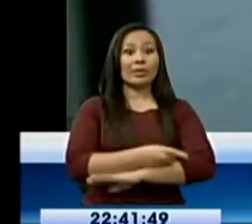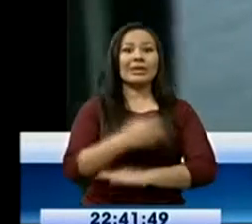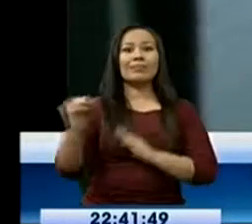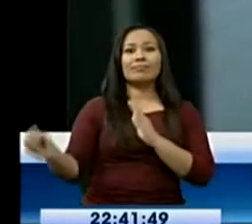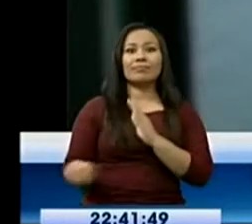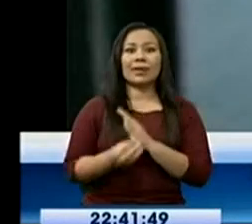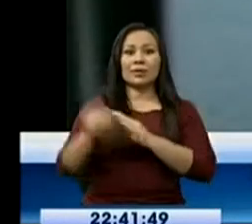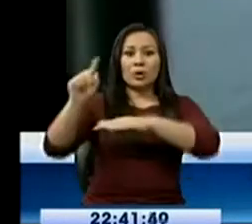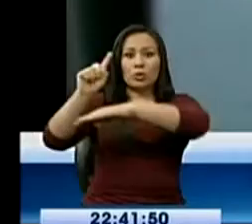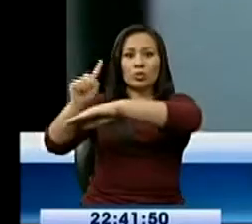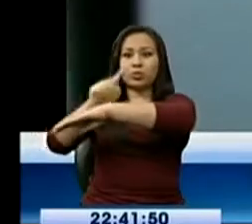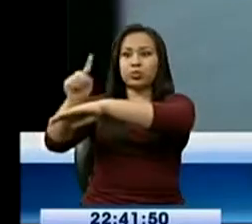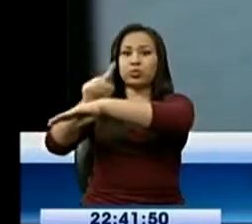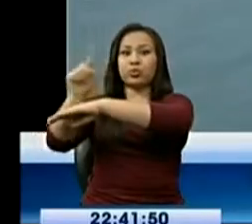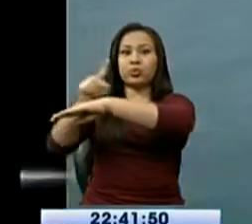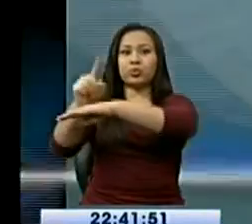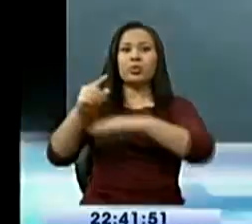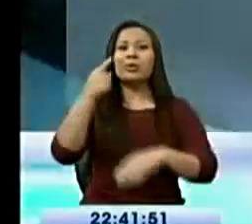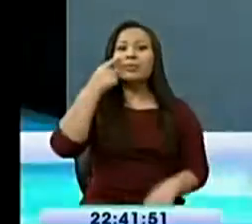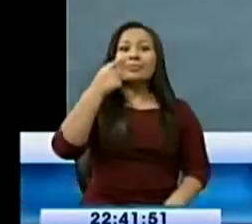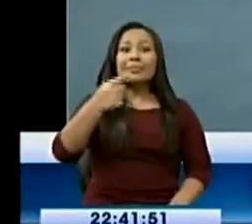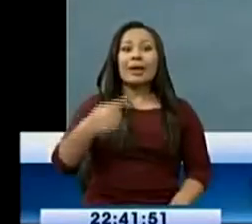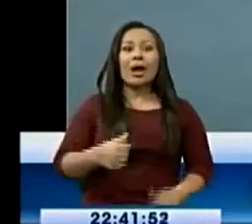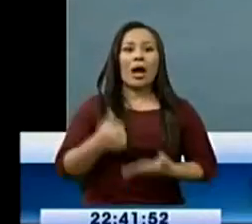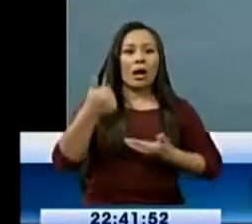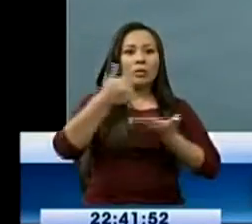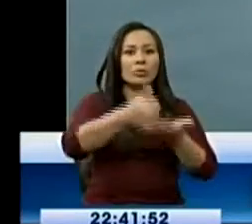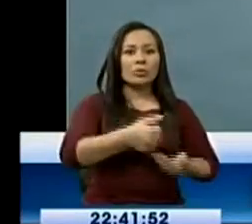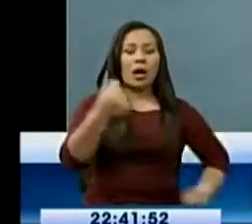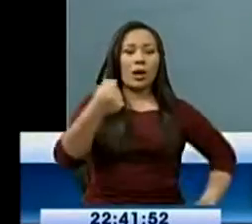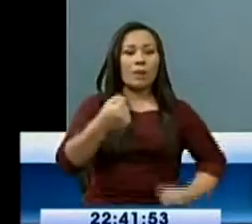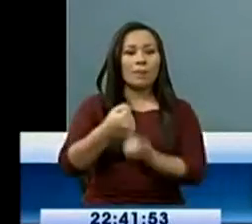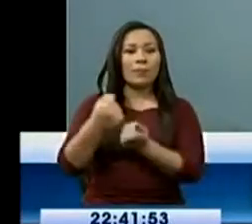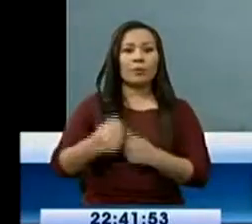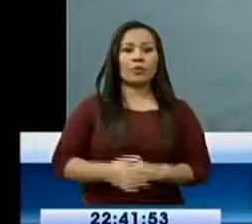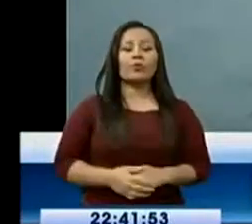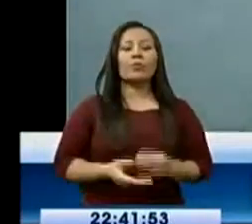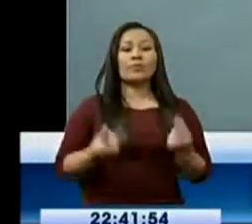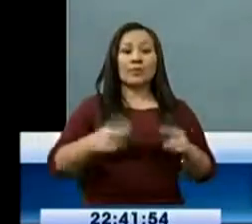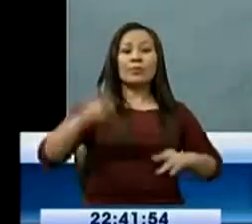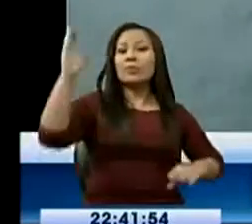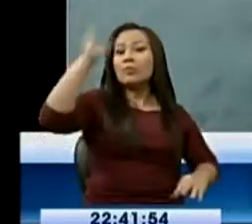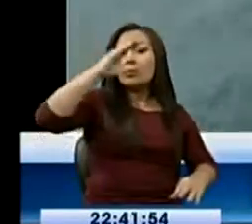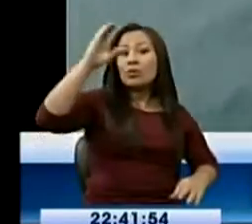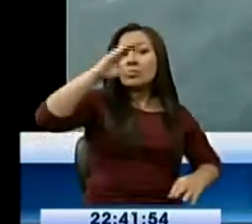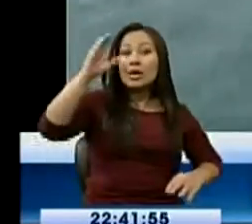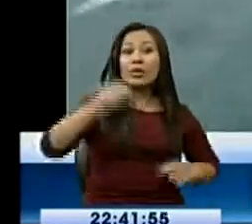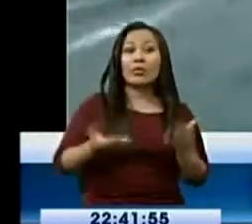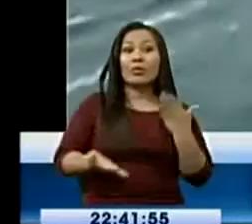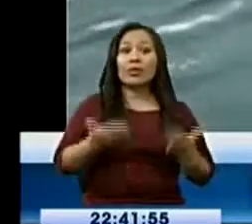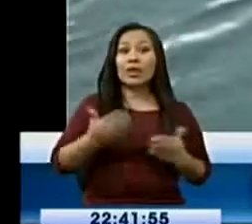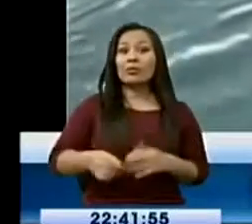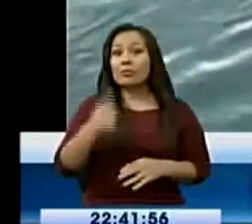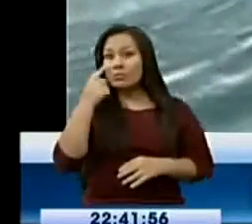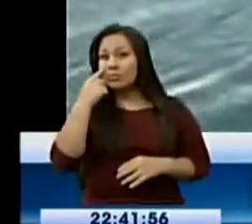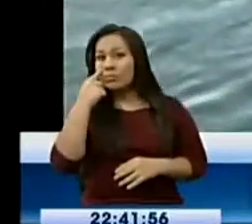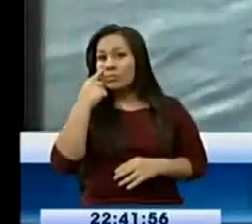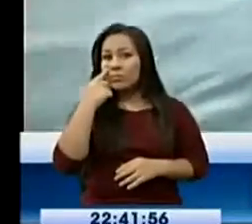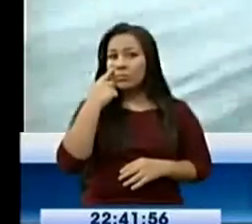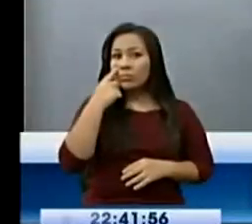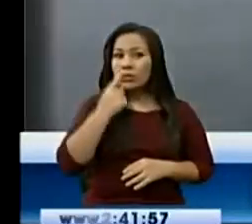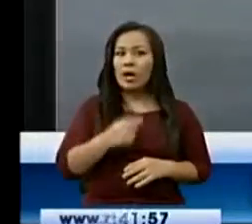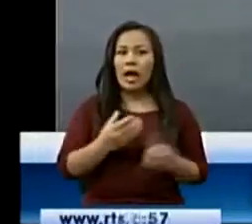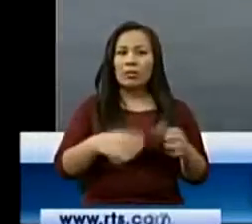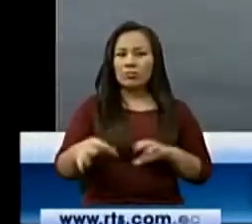sumó el helicóptero naval, que desde el aire brindaba apoyo a las lanchas y sobre todo buscando entre las embarcaciones movimientos extraños.